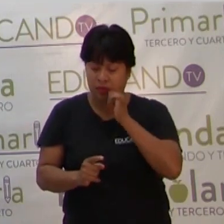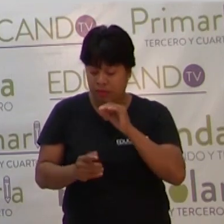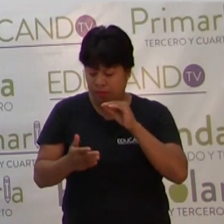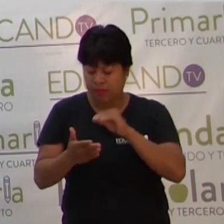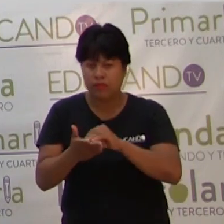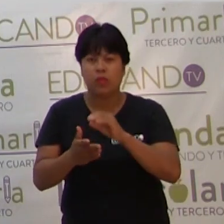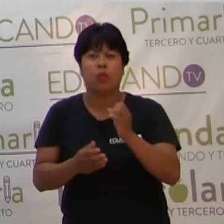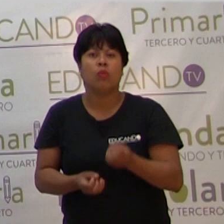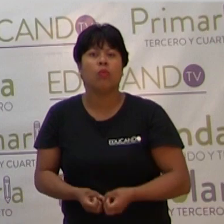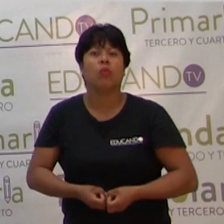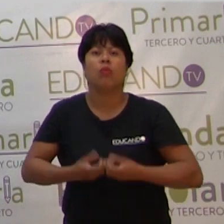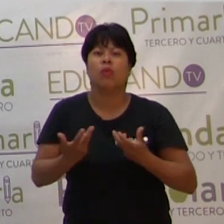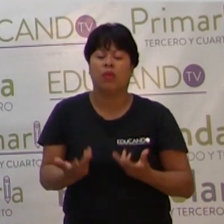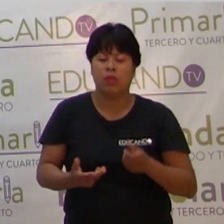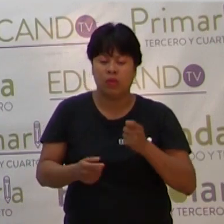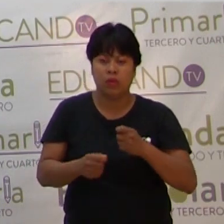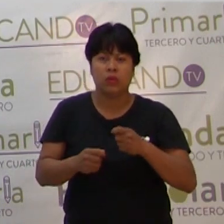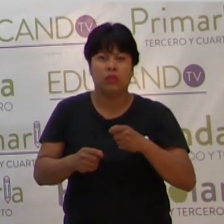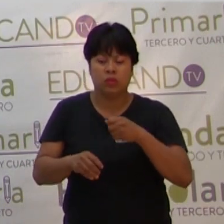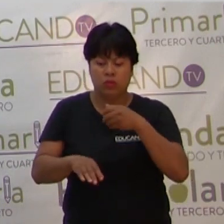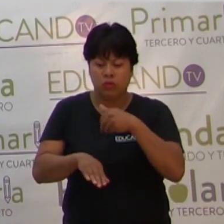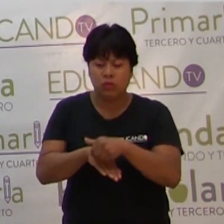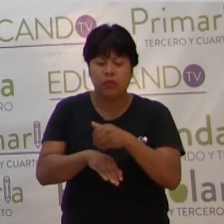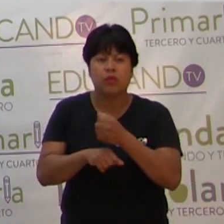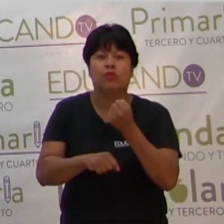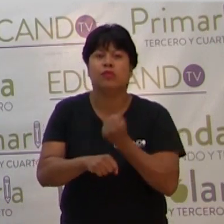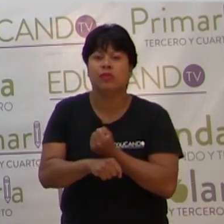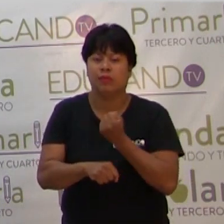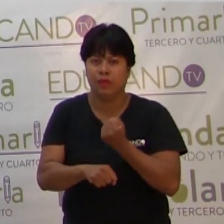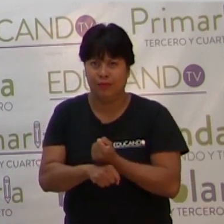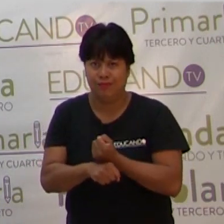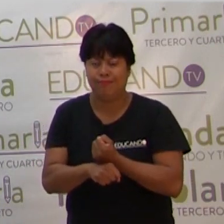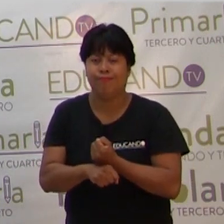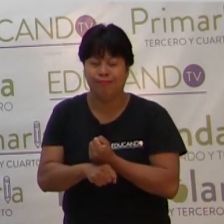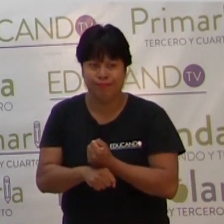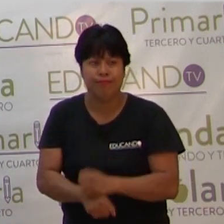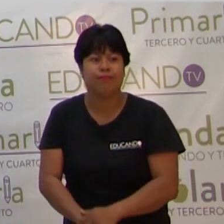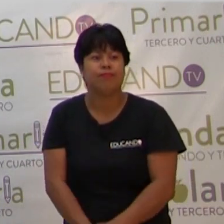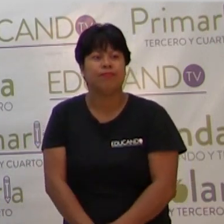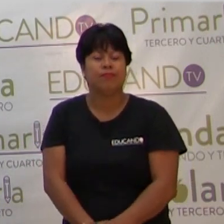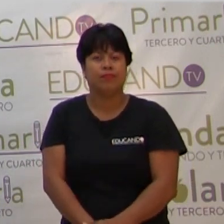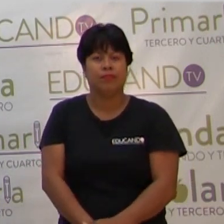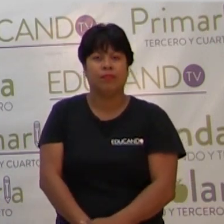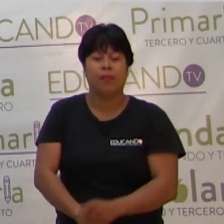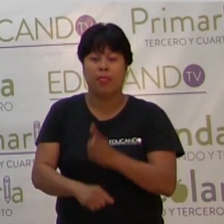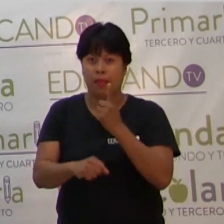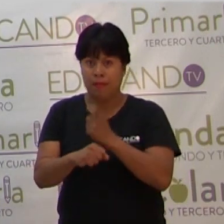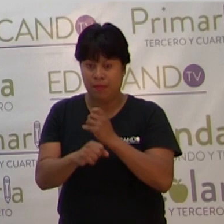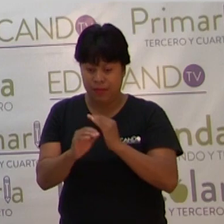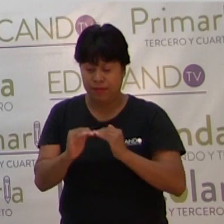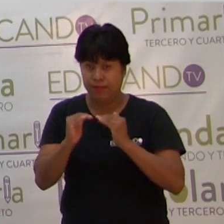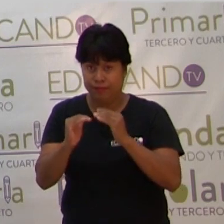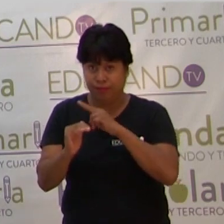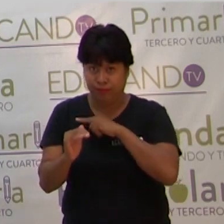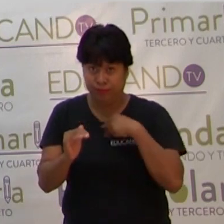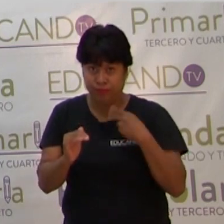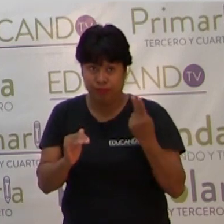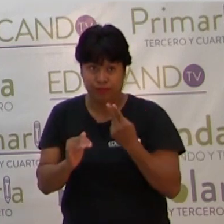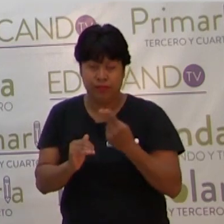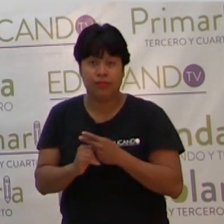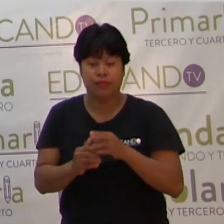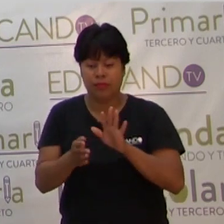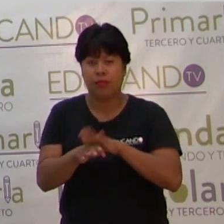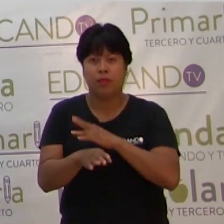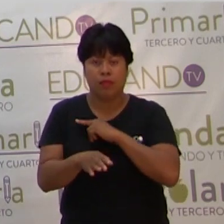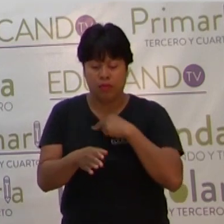sepas cuánto es la talla de tu calzado. A ver, ese es un primer dato que necesitamos porque lo vamos a teclear,